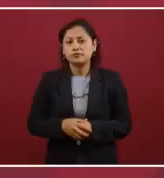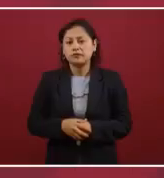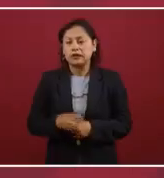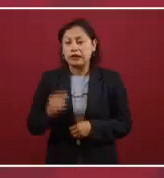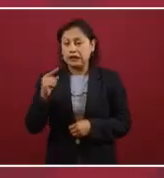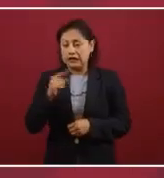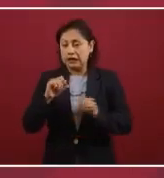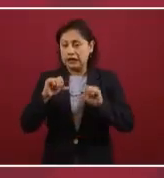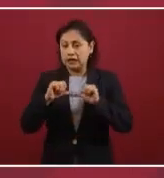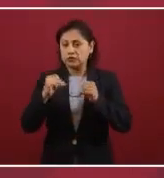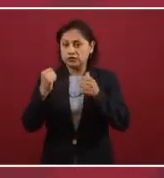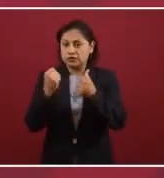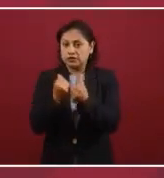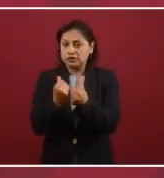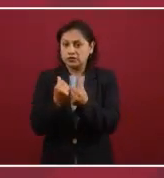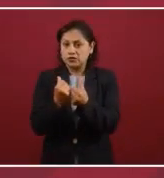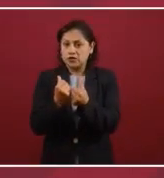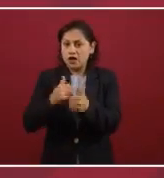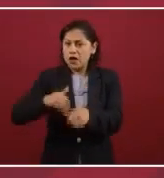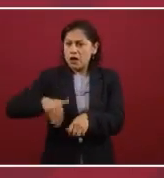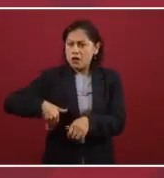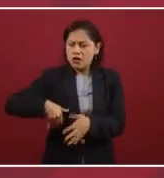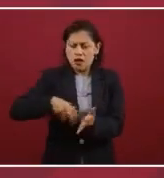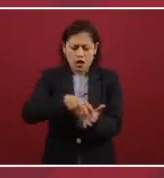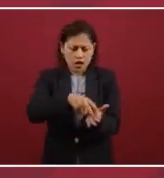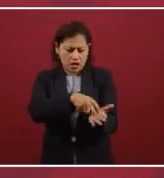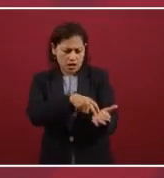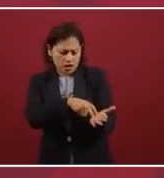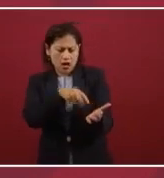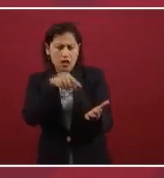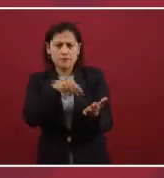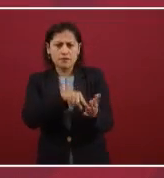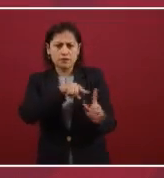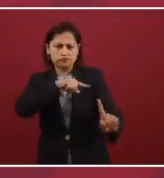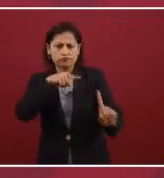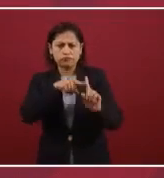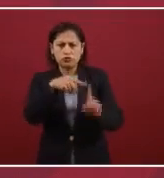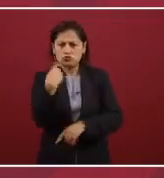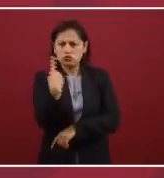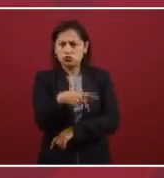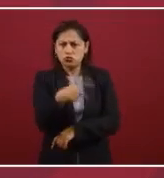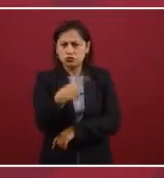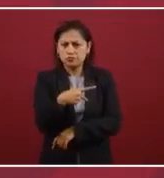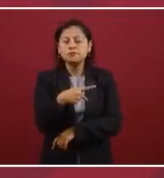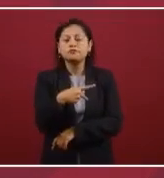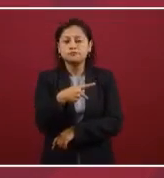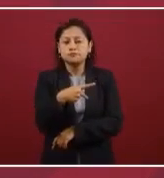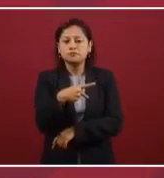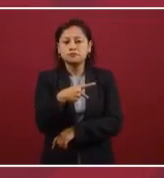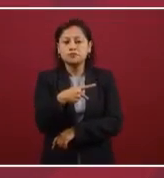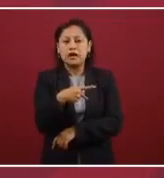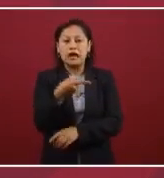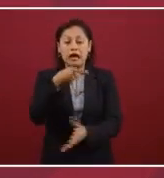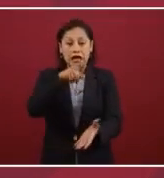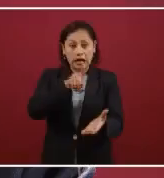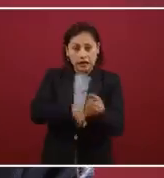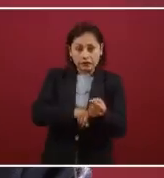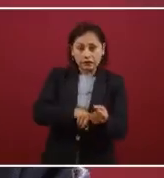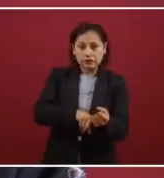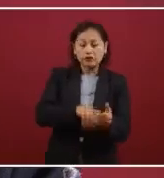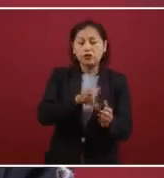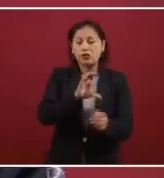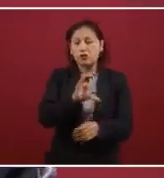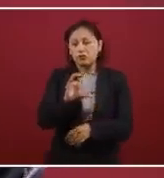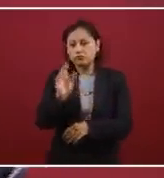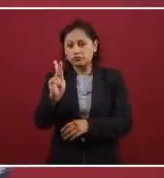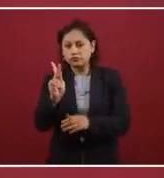sus propósitos y en un código de ética ya establece